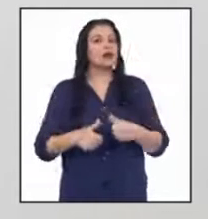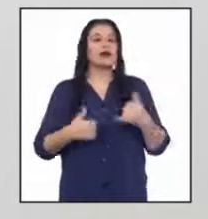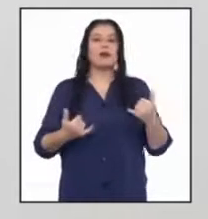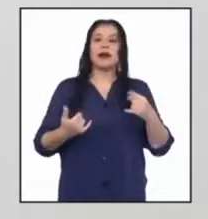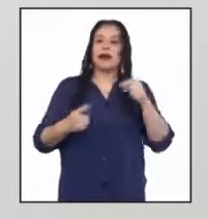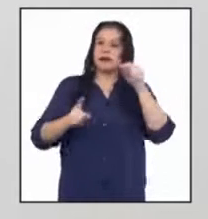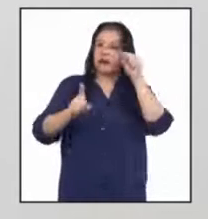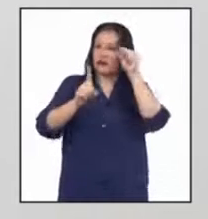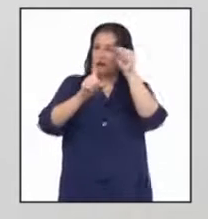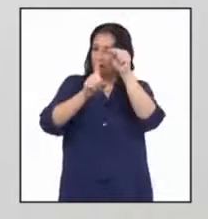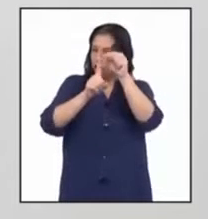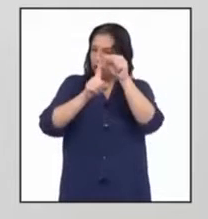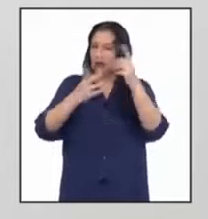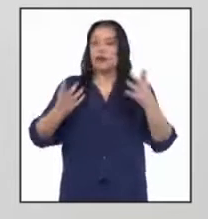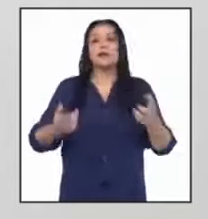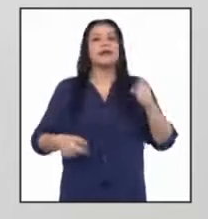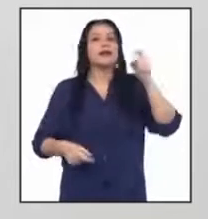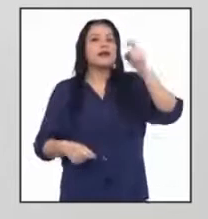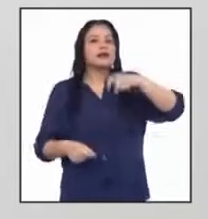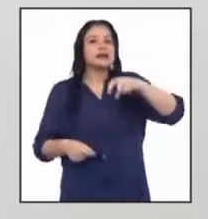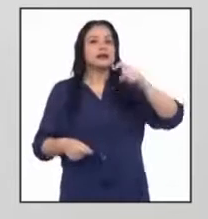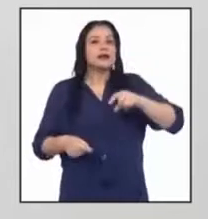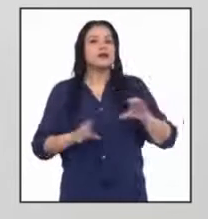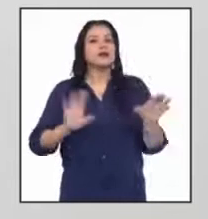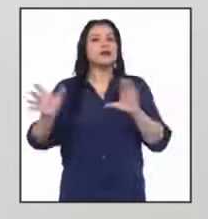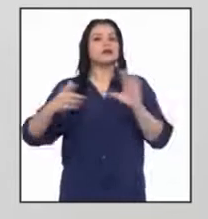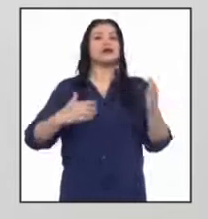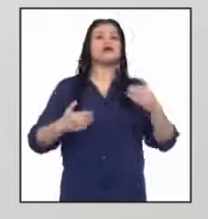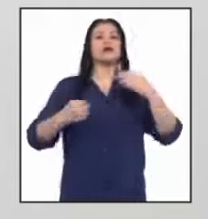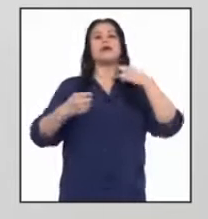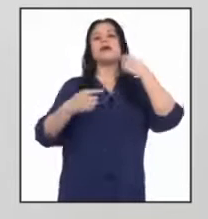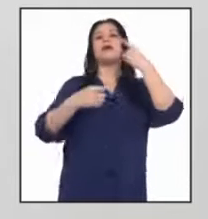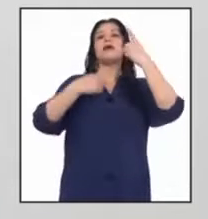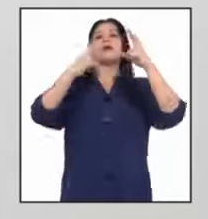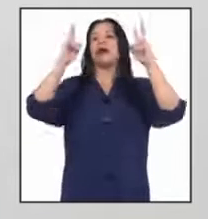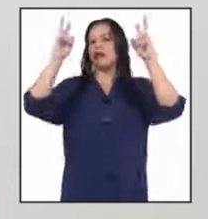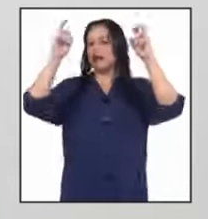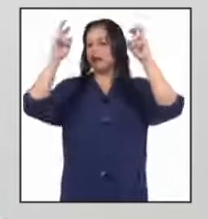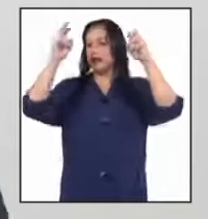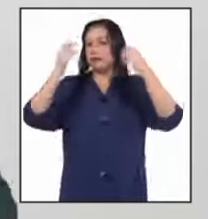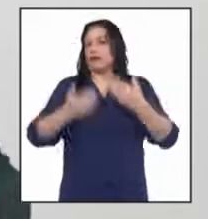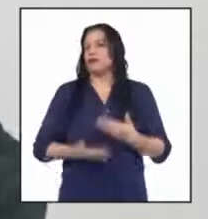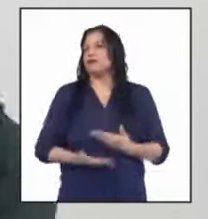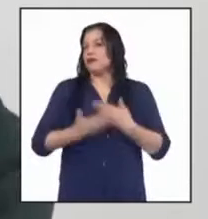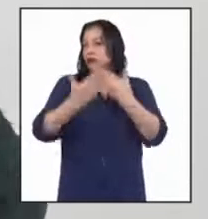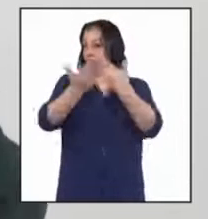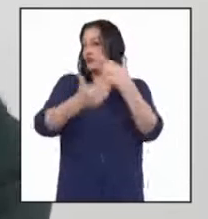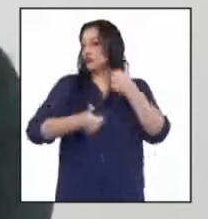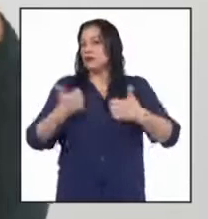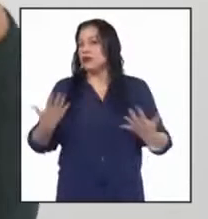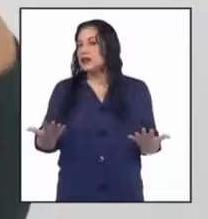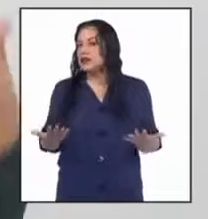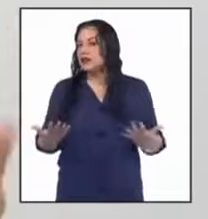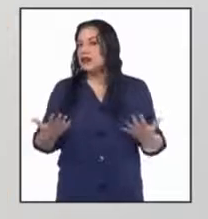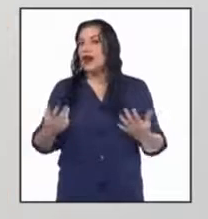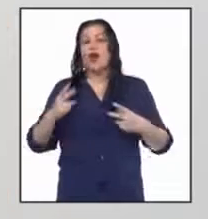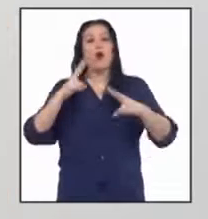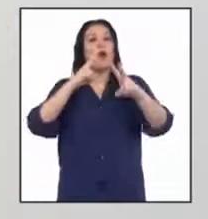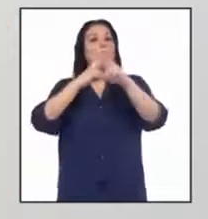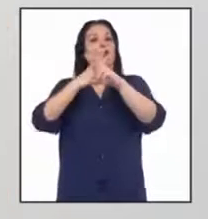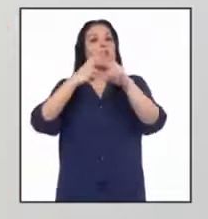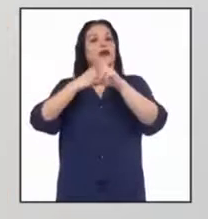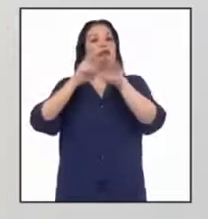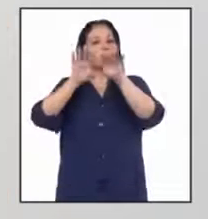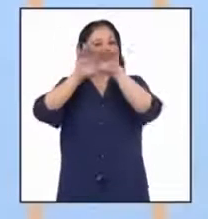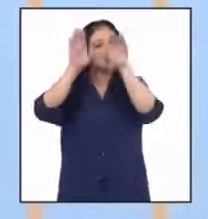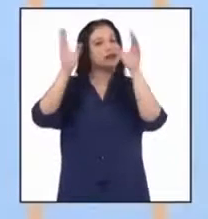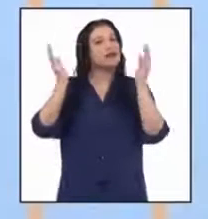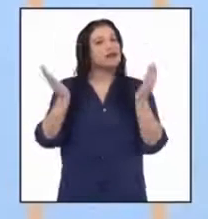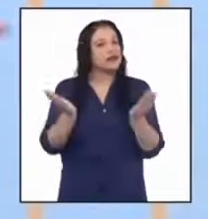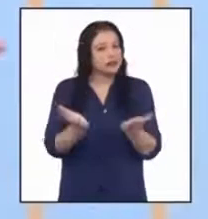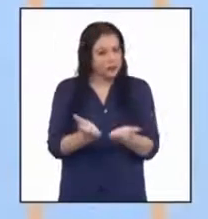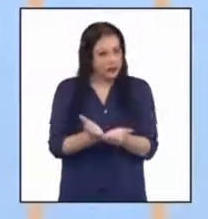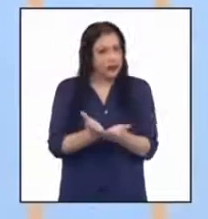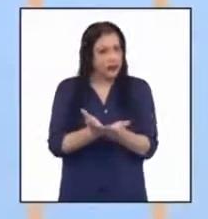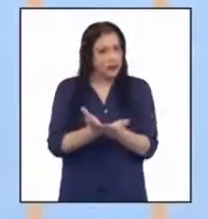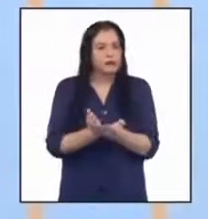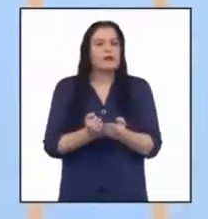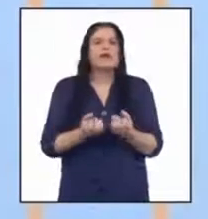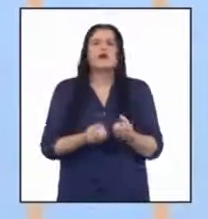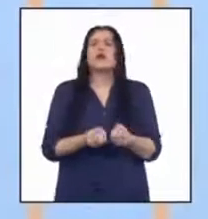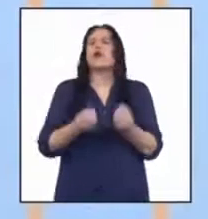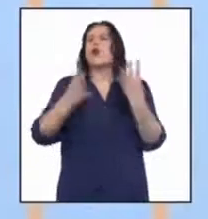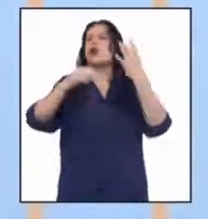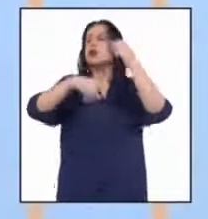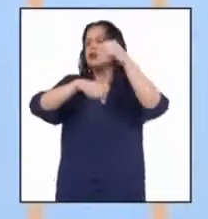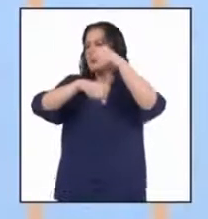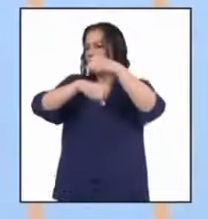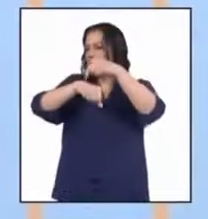en particular debemos hacer un monólogo sobre el tema propuesto, que es el cuidado de la tierra. ¿Y cuánto